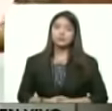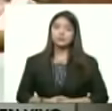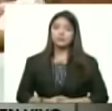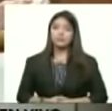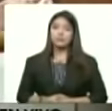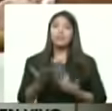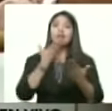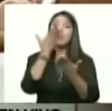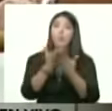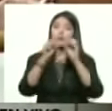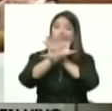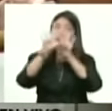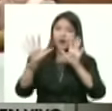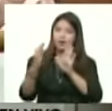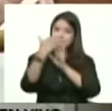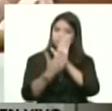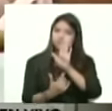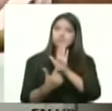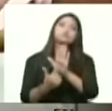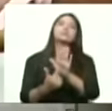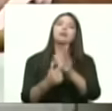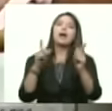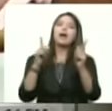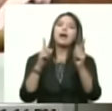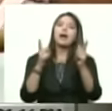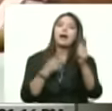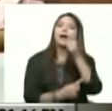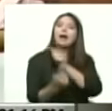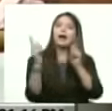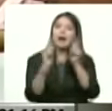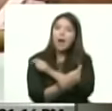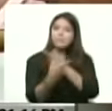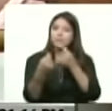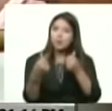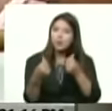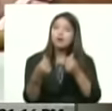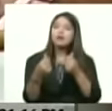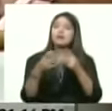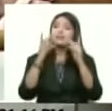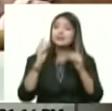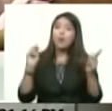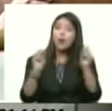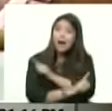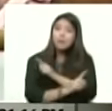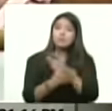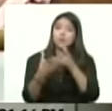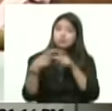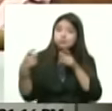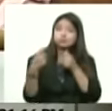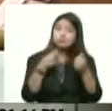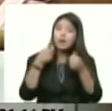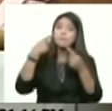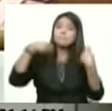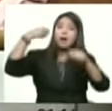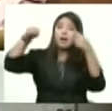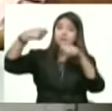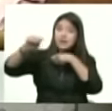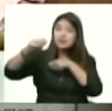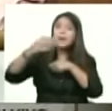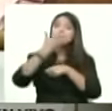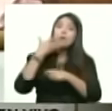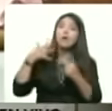las propuestas concretas son las siguientes. Tipo de cambio. Se propone establecer un tipo de cambio competitivo para el sector exportador que al menos mejore